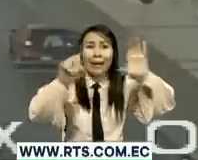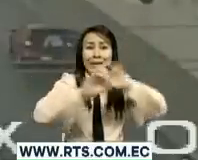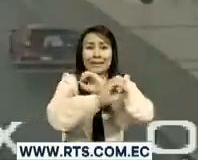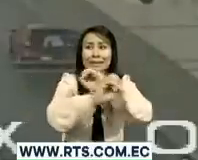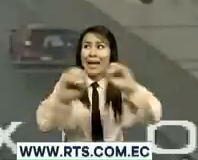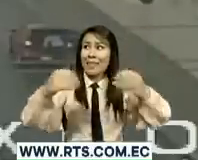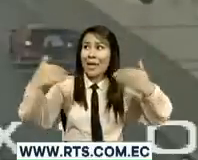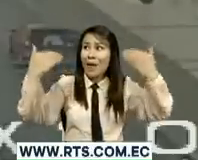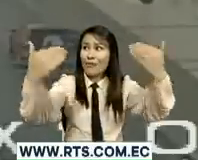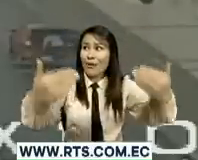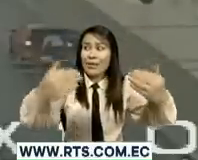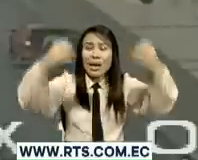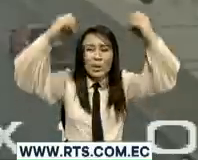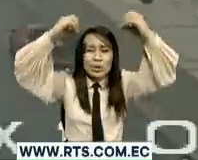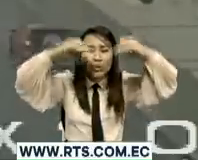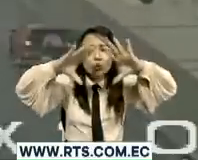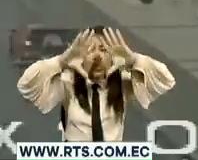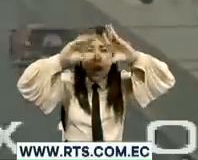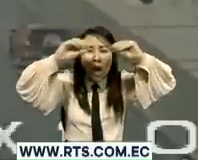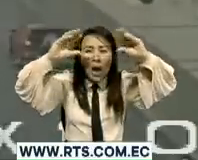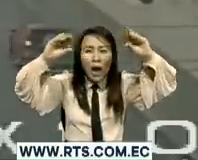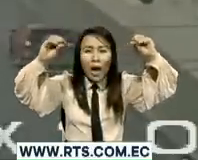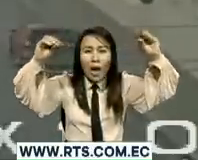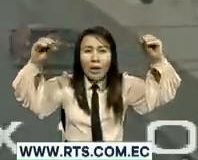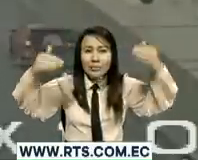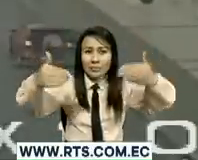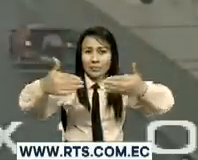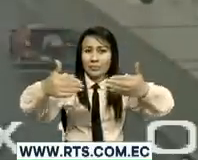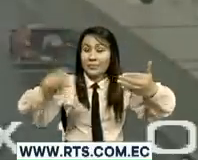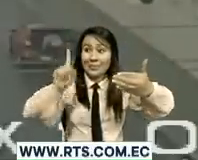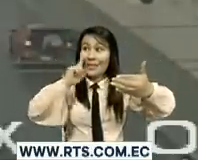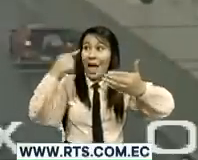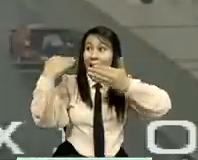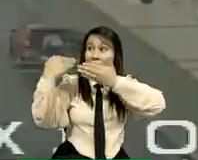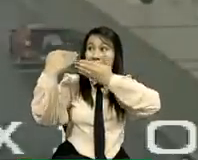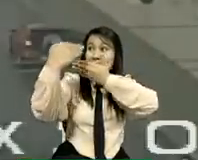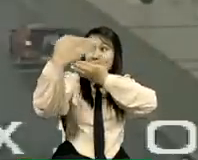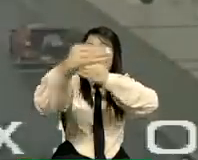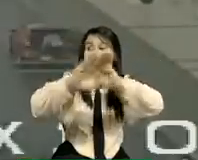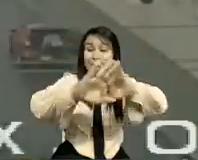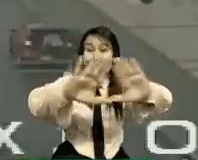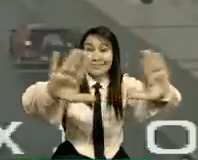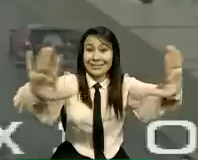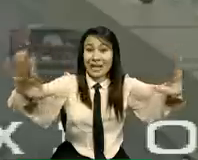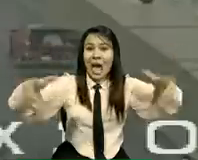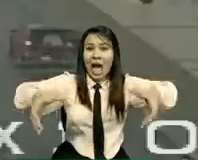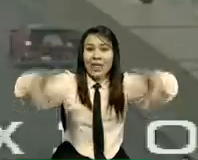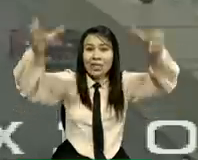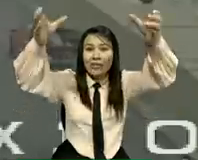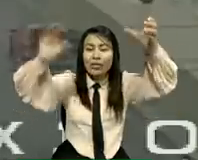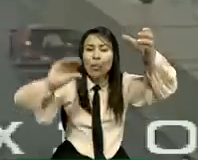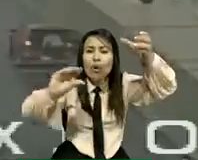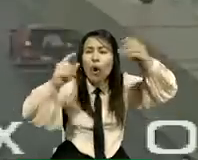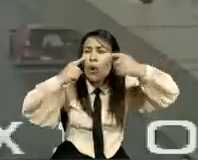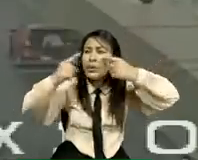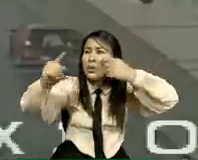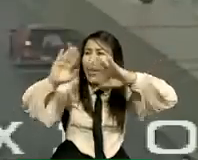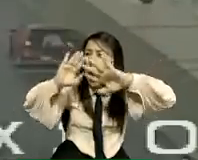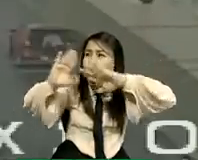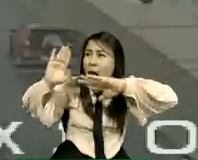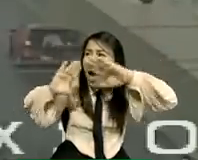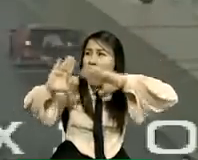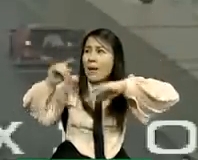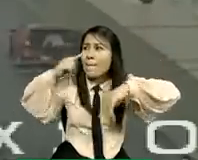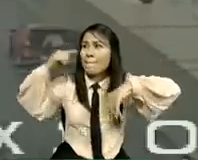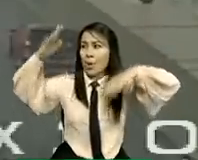fondo. Parece que la ciudad llega solo hasta aquí, donde tenemos la señal, digamos la imagen, de unos cuantos edificios, unas cuantas